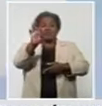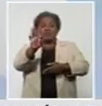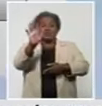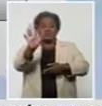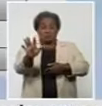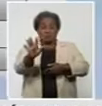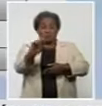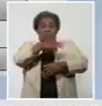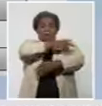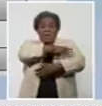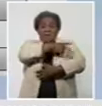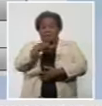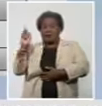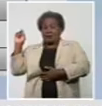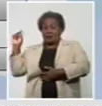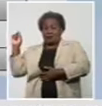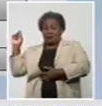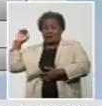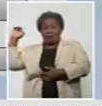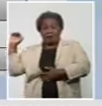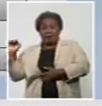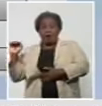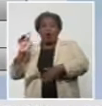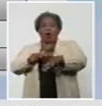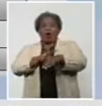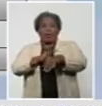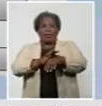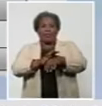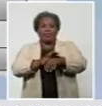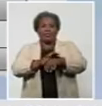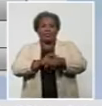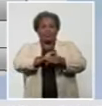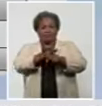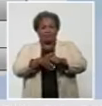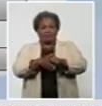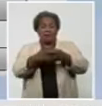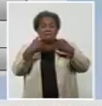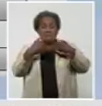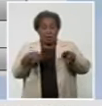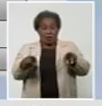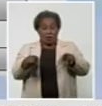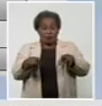han notificado casos de COVID, pero la cifra de